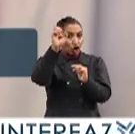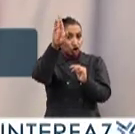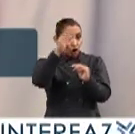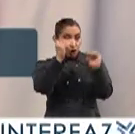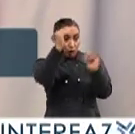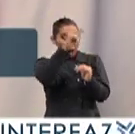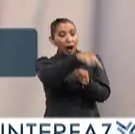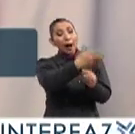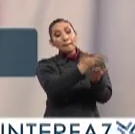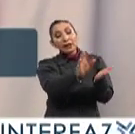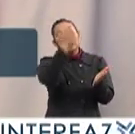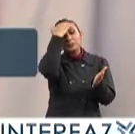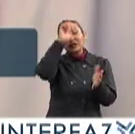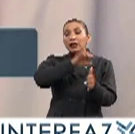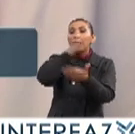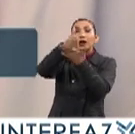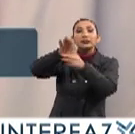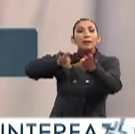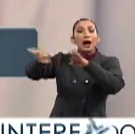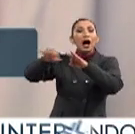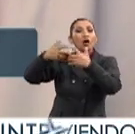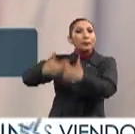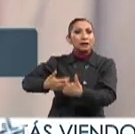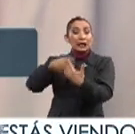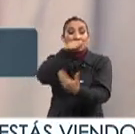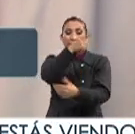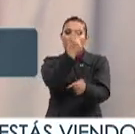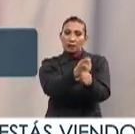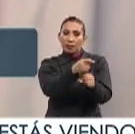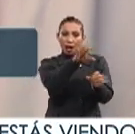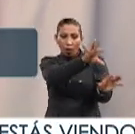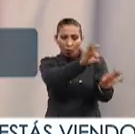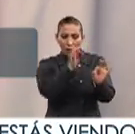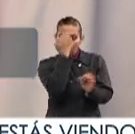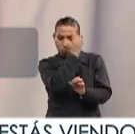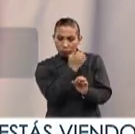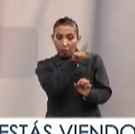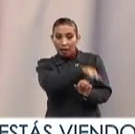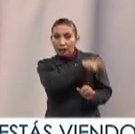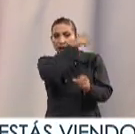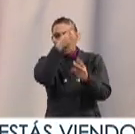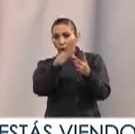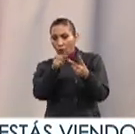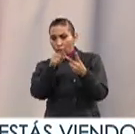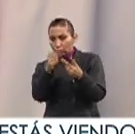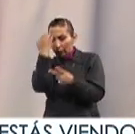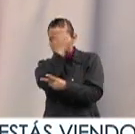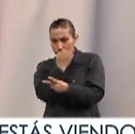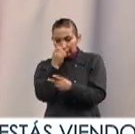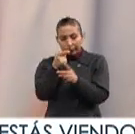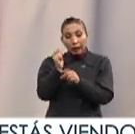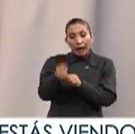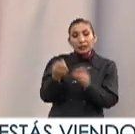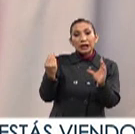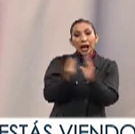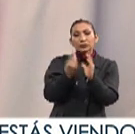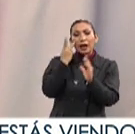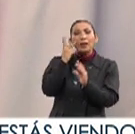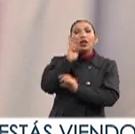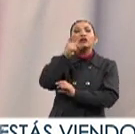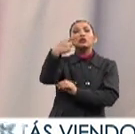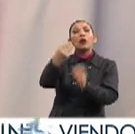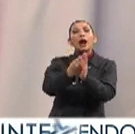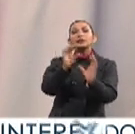tengan ya experiencia en el sector productivo. Ese es el primer filtro. Luego pasan a otro segundo filtro, que es una clase